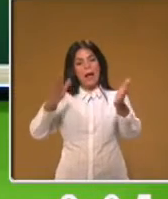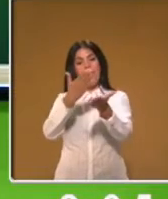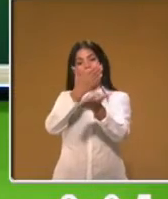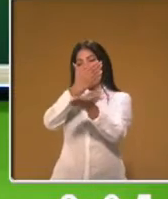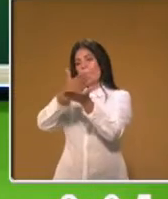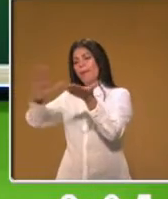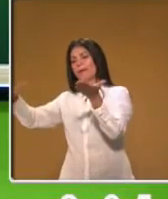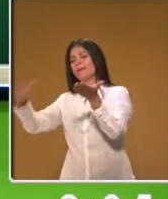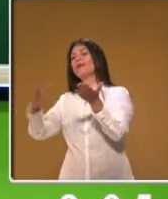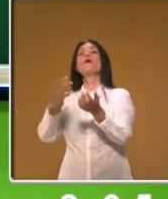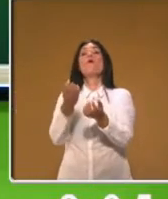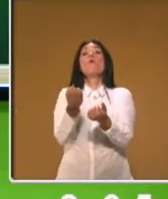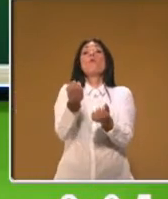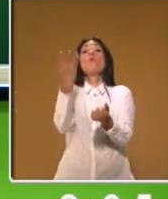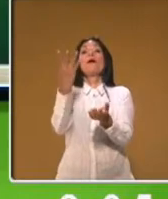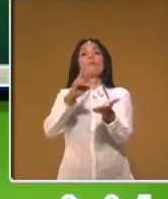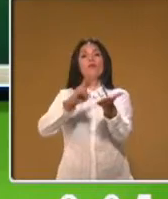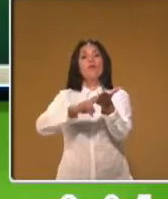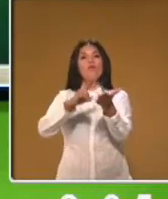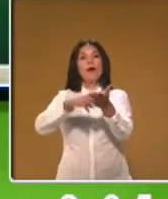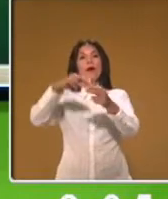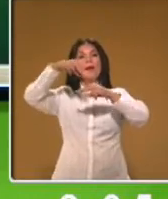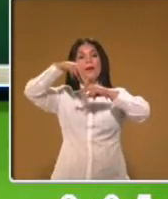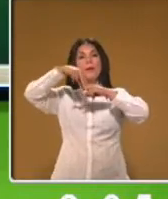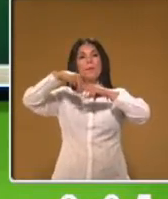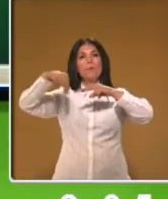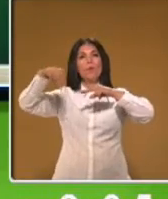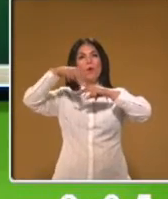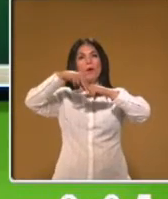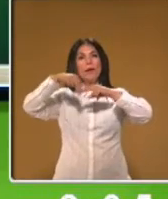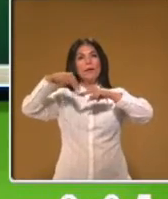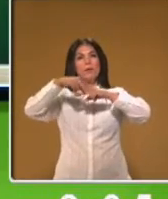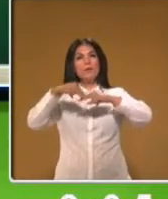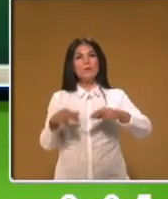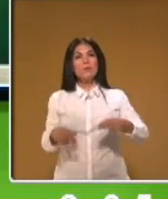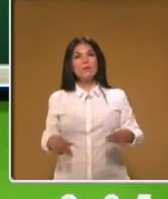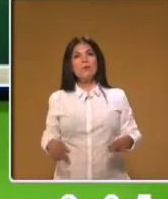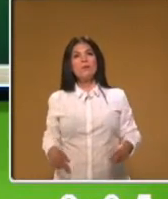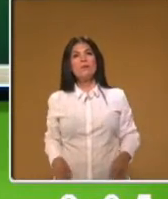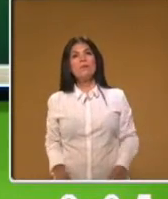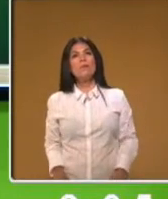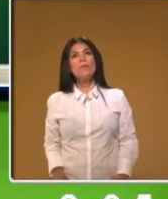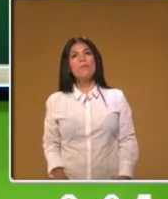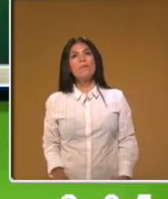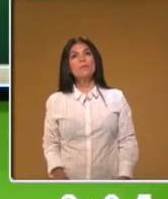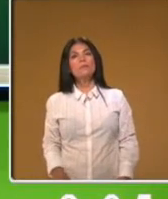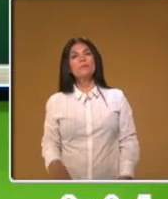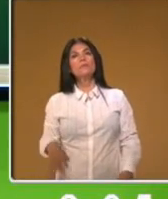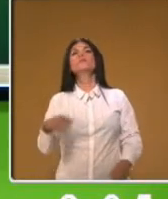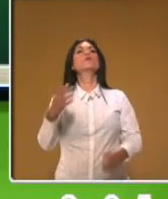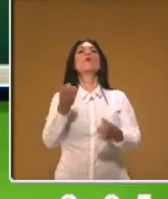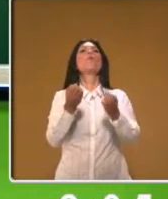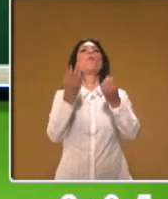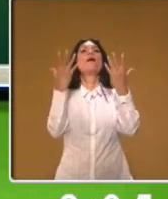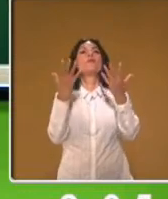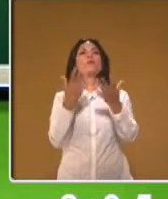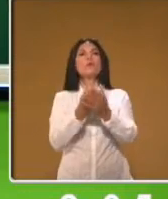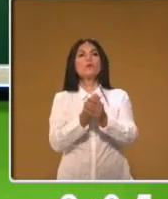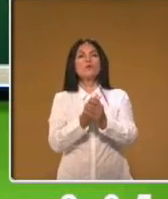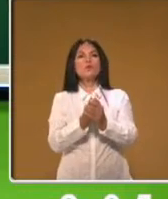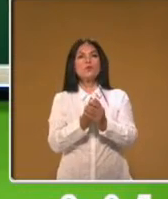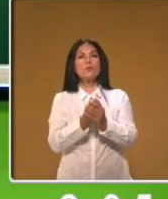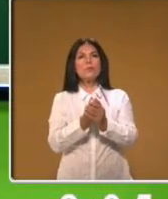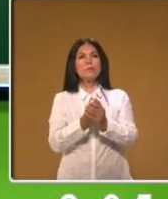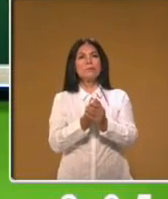cine. El 15 tiene mayor valor absoluto que el 8. ¿Por cuántos le gana el 15 al 8? Por 7